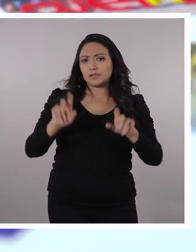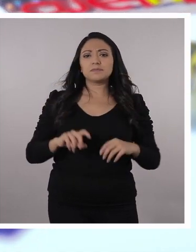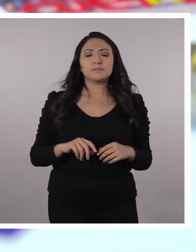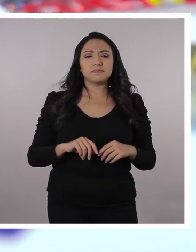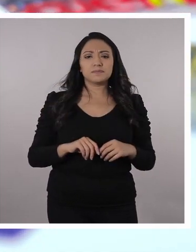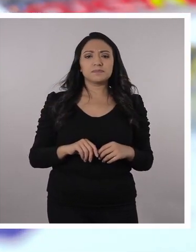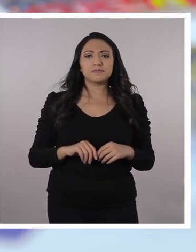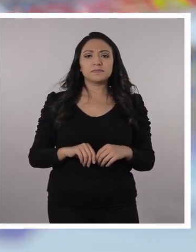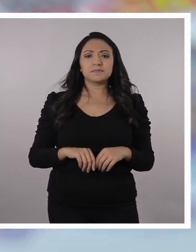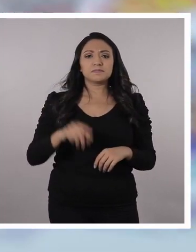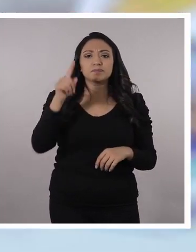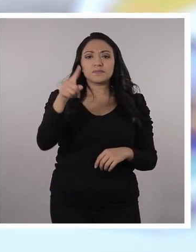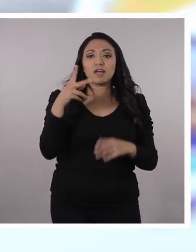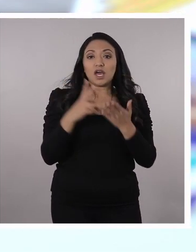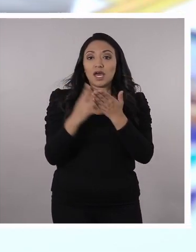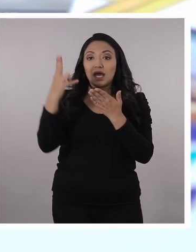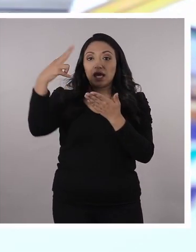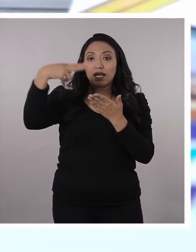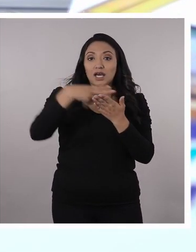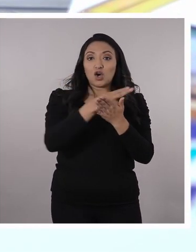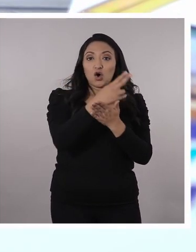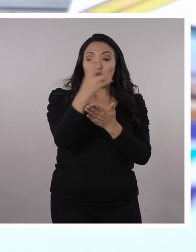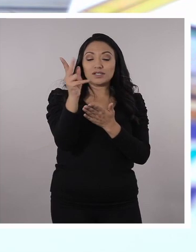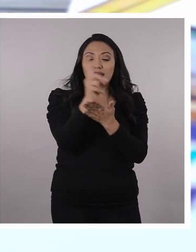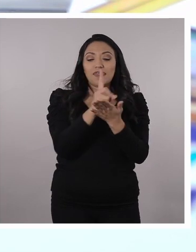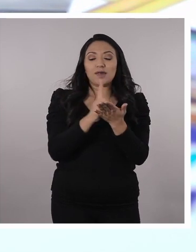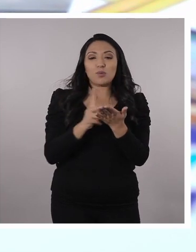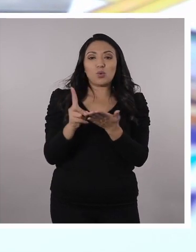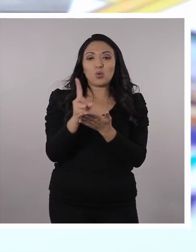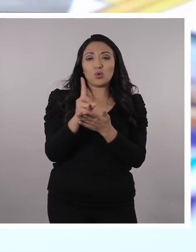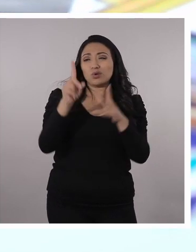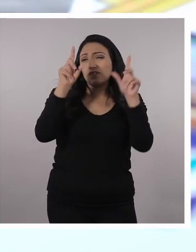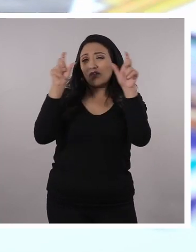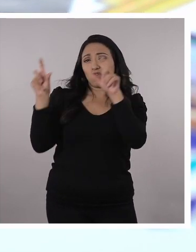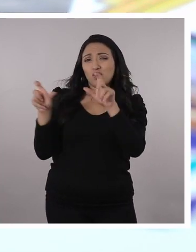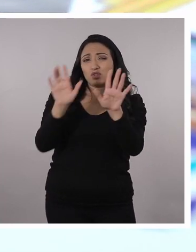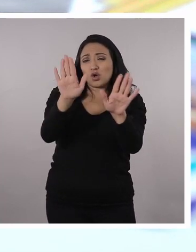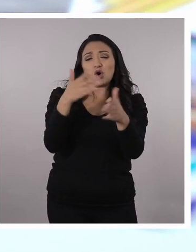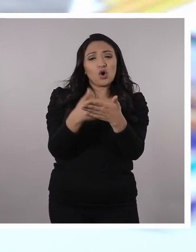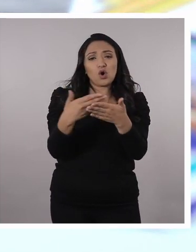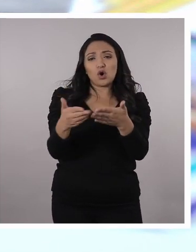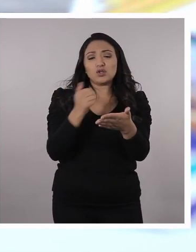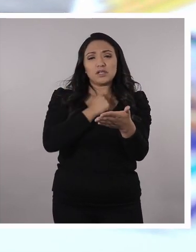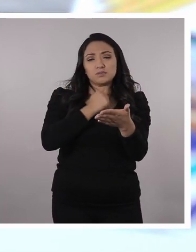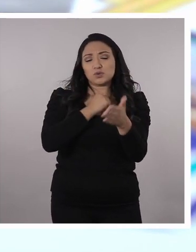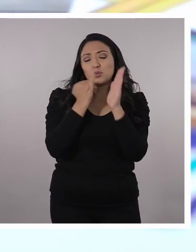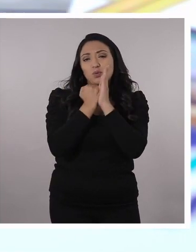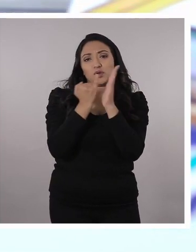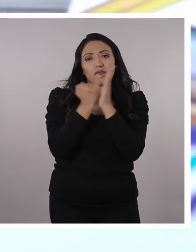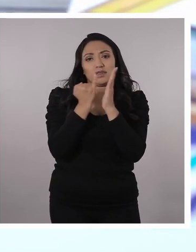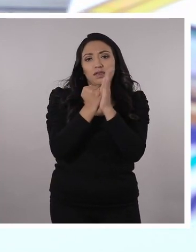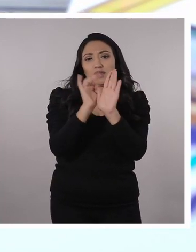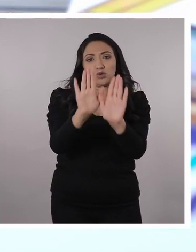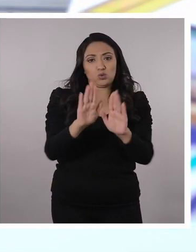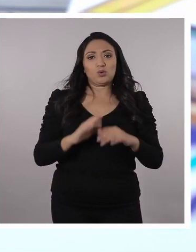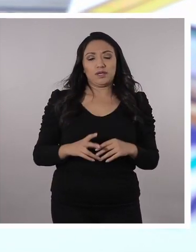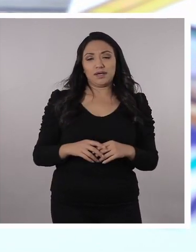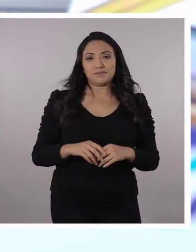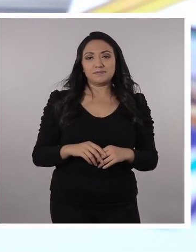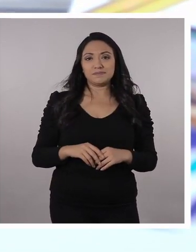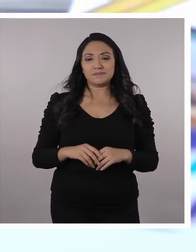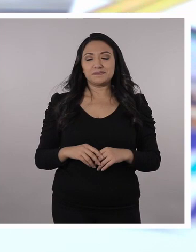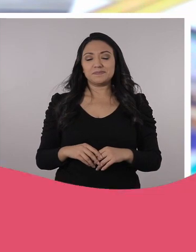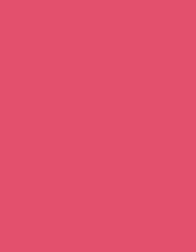collage, imágenes, recortes, dibujos o fotos de las cosas que representen la identidad de la